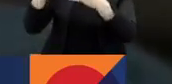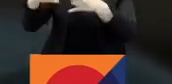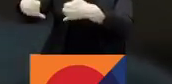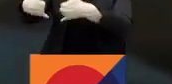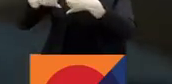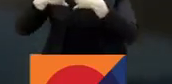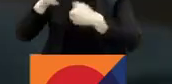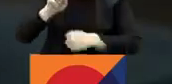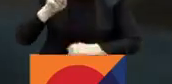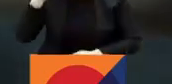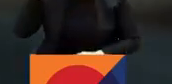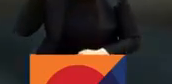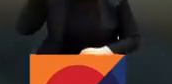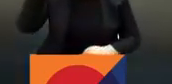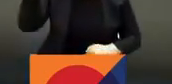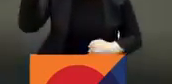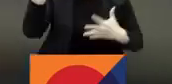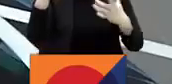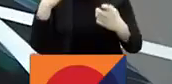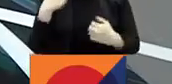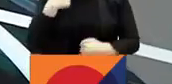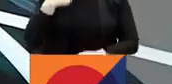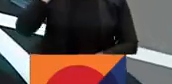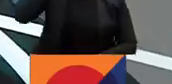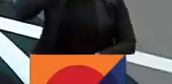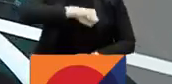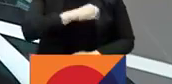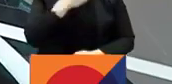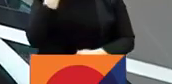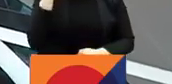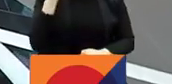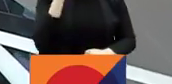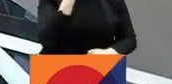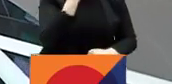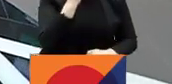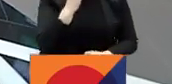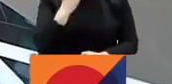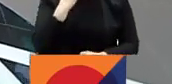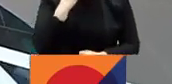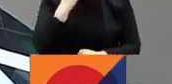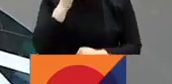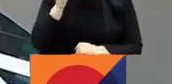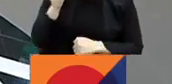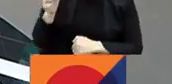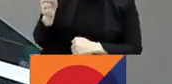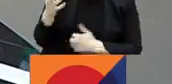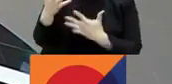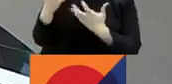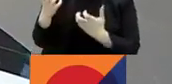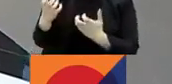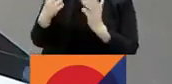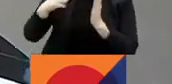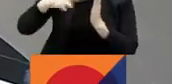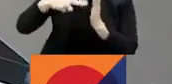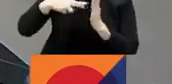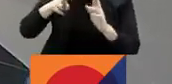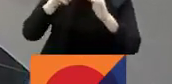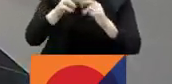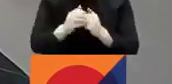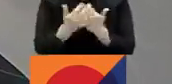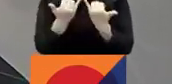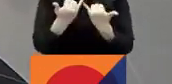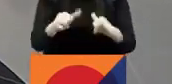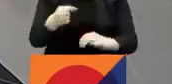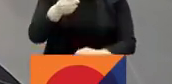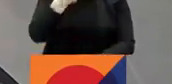Nobel, sino ganarme un concurso de belleza. Un hombre que nos inspira a seguir leyendo, señores. Nos vamos. Claro